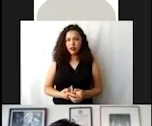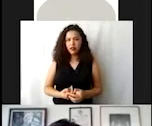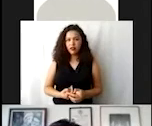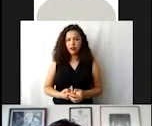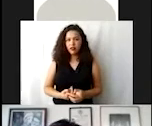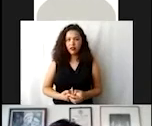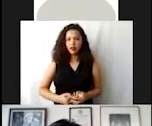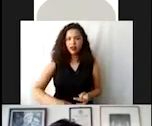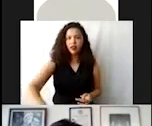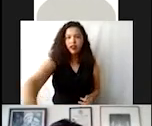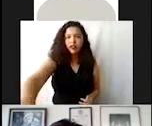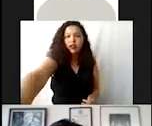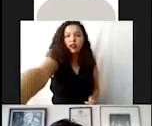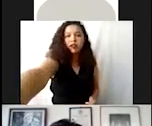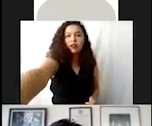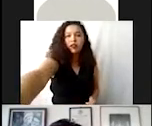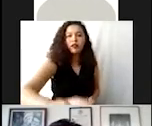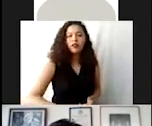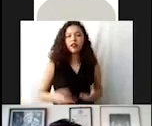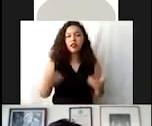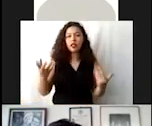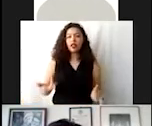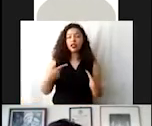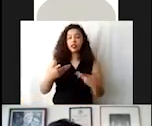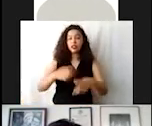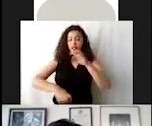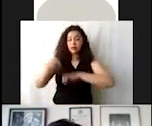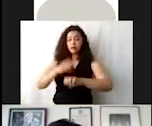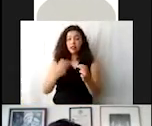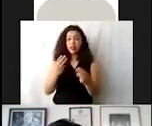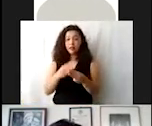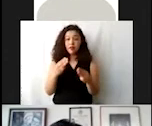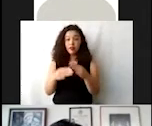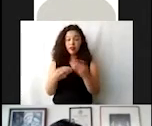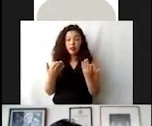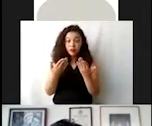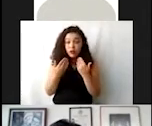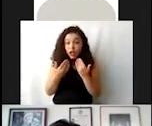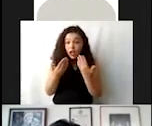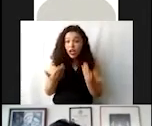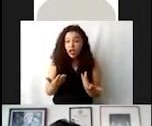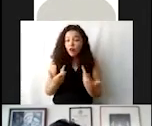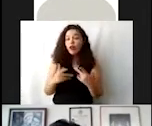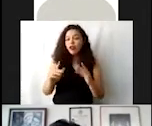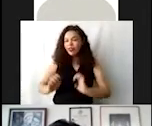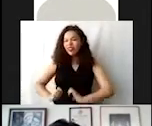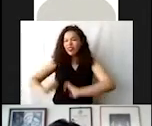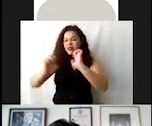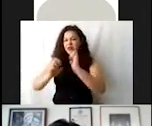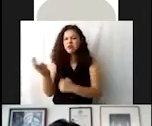de que son empresas que no tienen una materialidad, o sea, porque no cuentan con una infraestructura, inclusive,